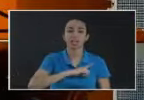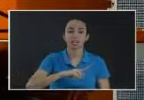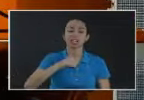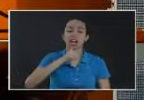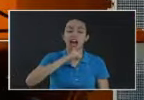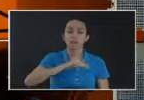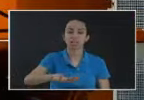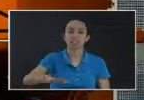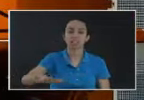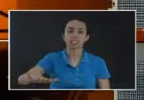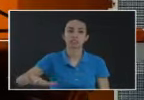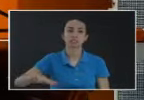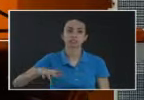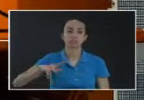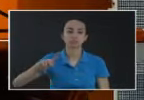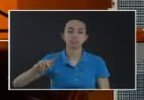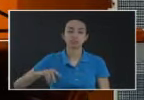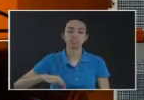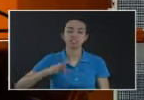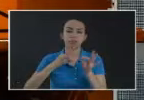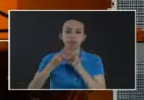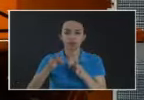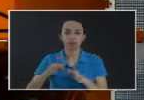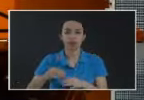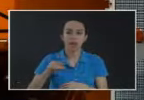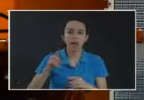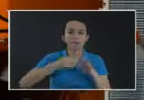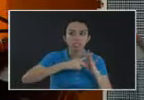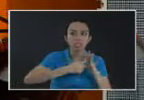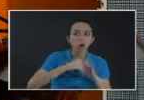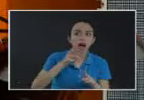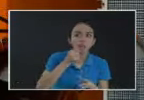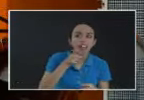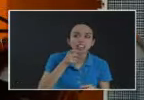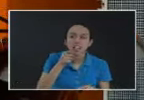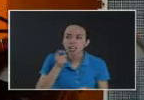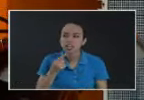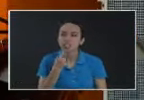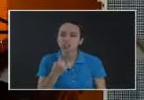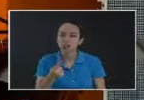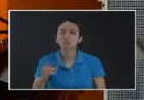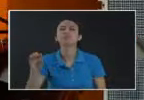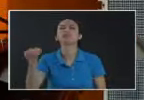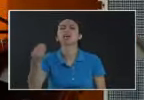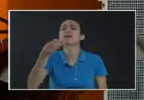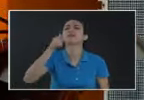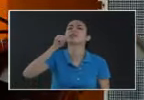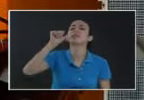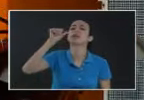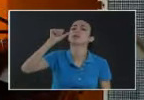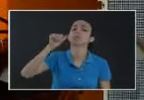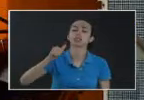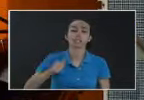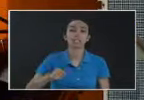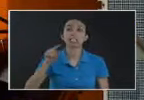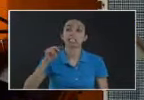Mara. Y murmuró el pueblo contra Moisés diciendo: ¿qué beberemos? Entonces él clamó al Señor